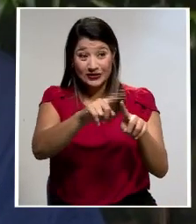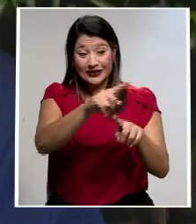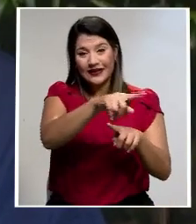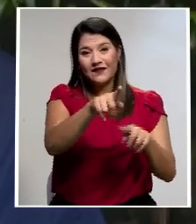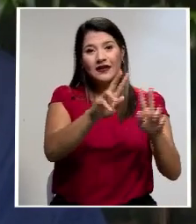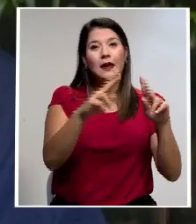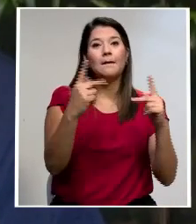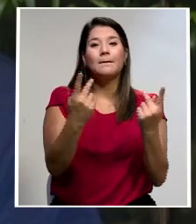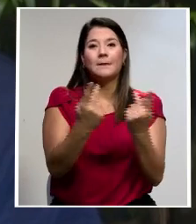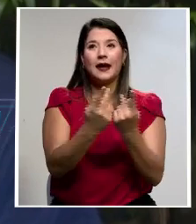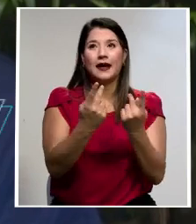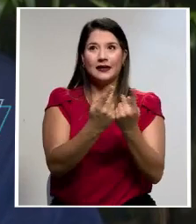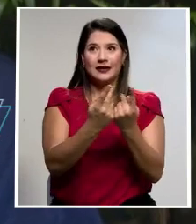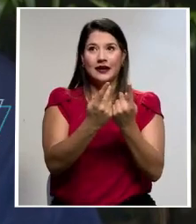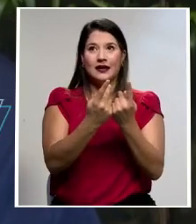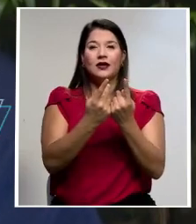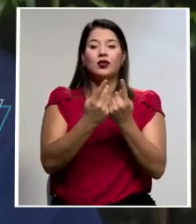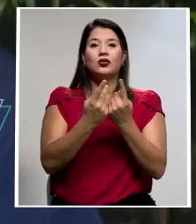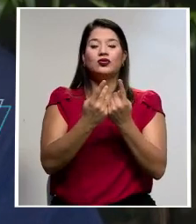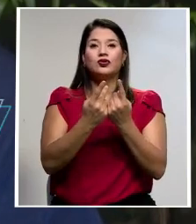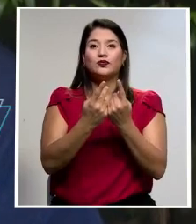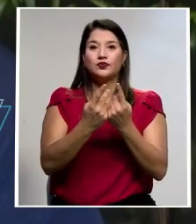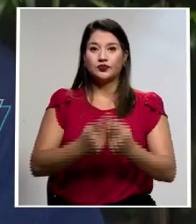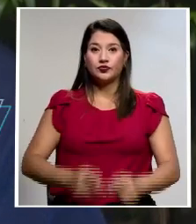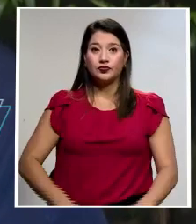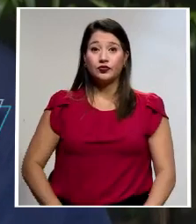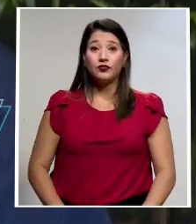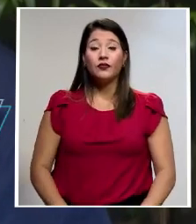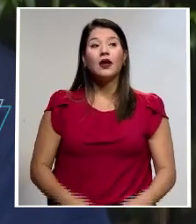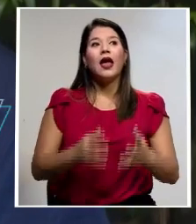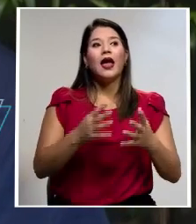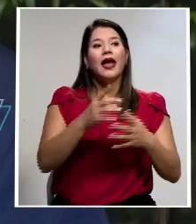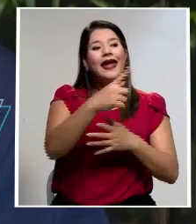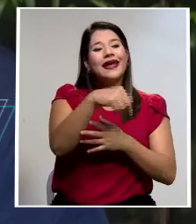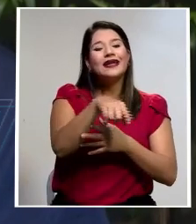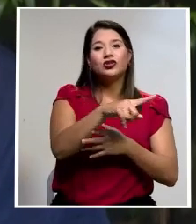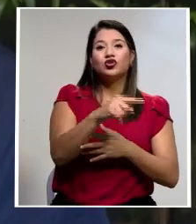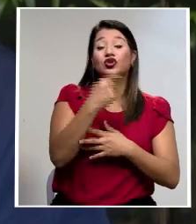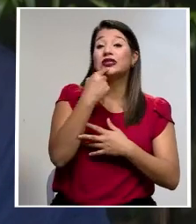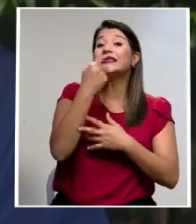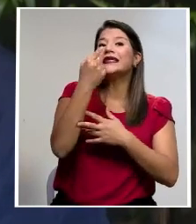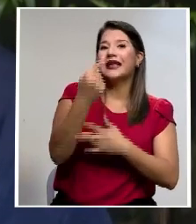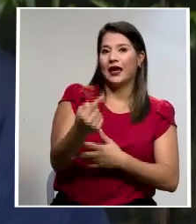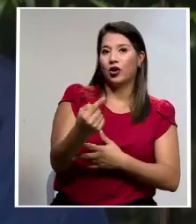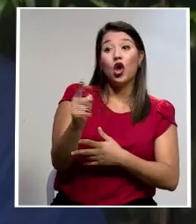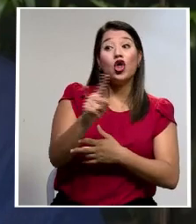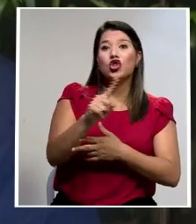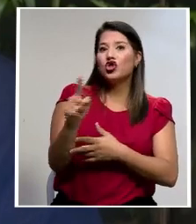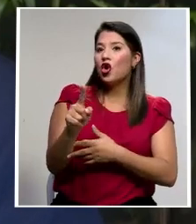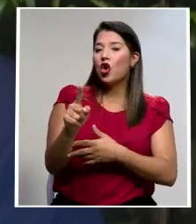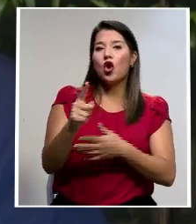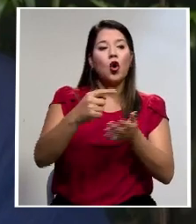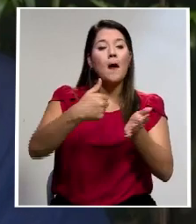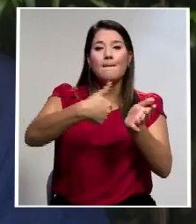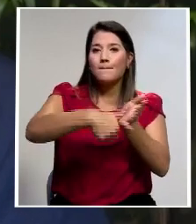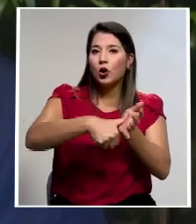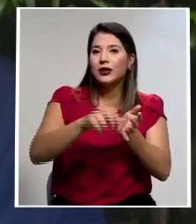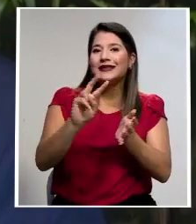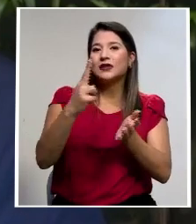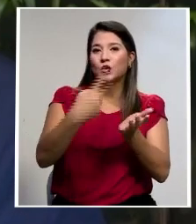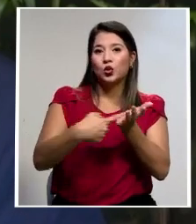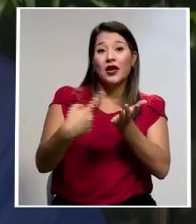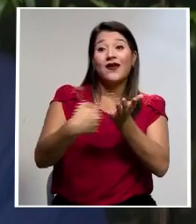quiere trasladar en función de un nombramiento. Esta moción que han acercado es una moción inconstitucional. La Constitución